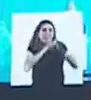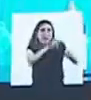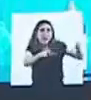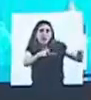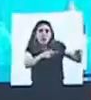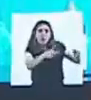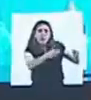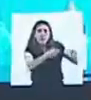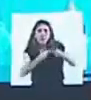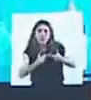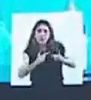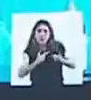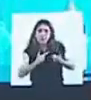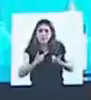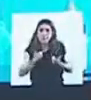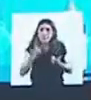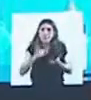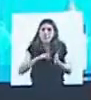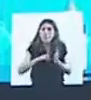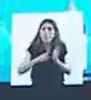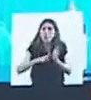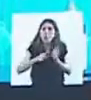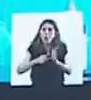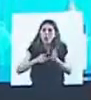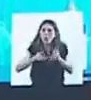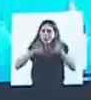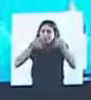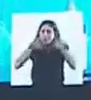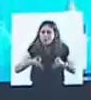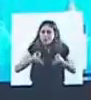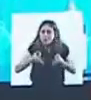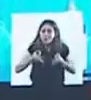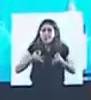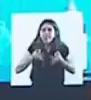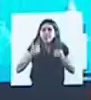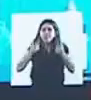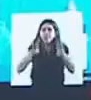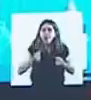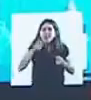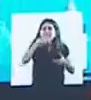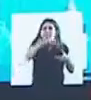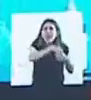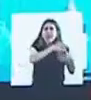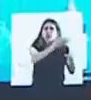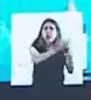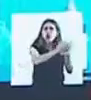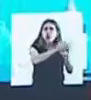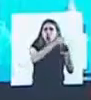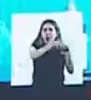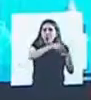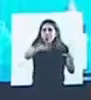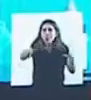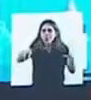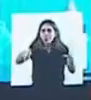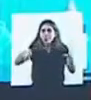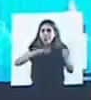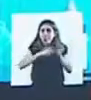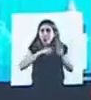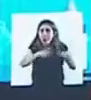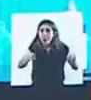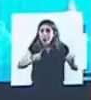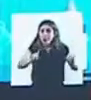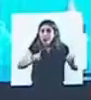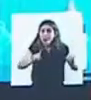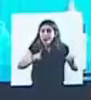no se aprendió. Recuerden que durante la primera etapa de la pandemia, Inglaterra apostaba a la responsabilidad individual y ni siquiera obligaba a la gente a que usaran